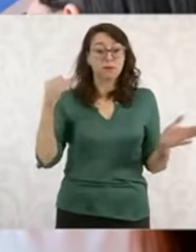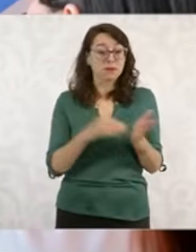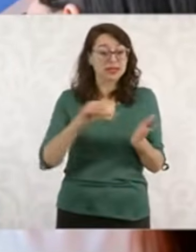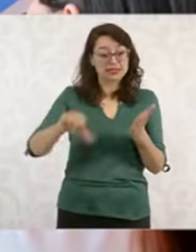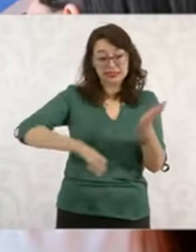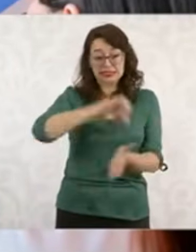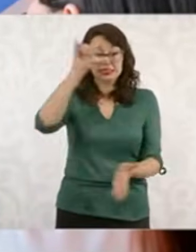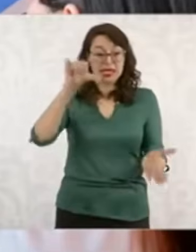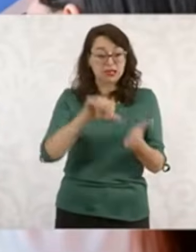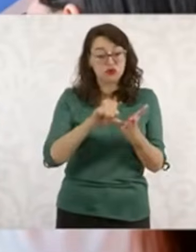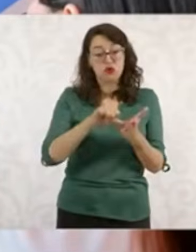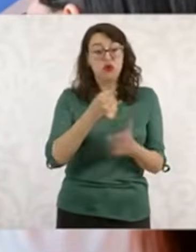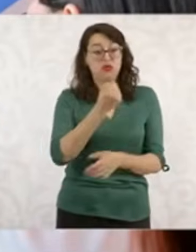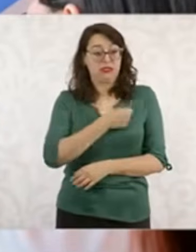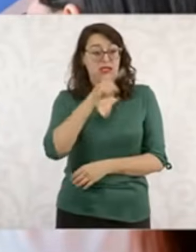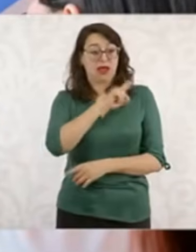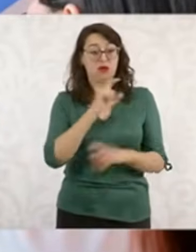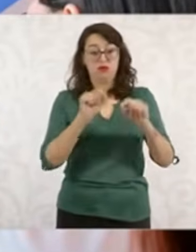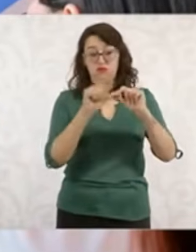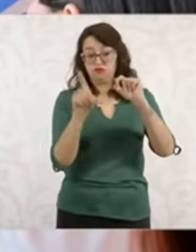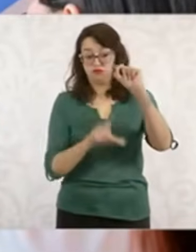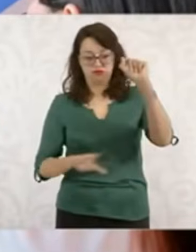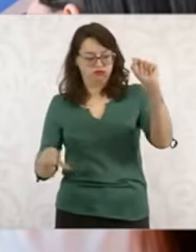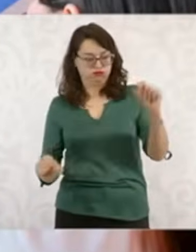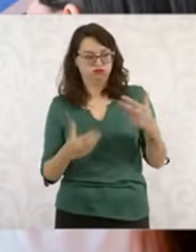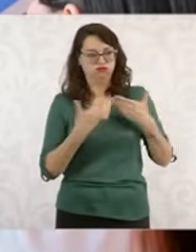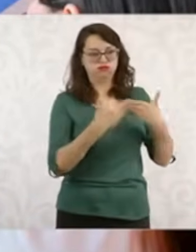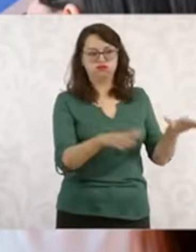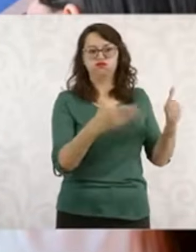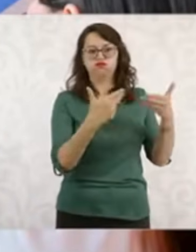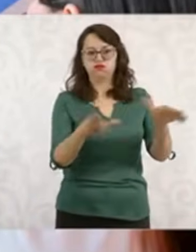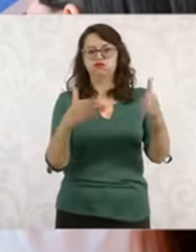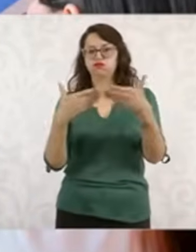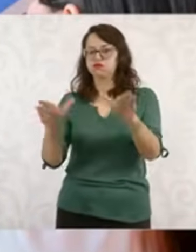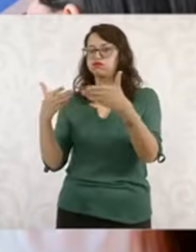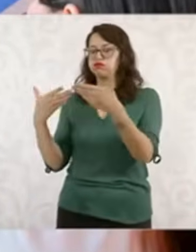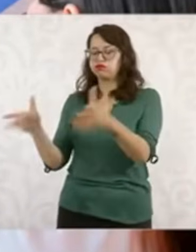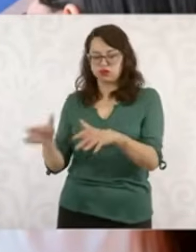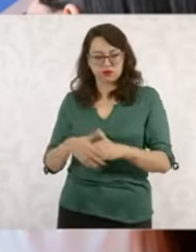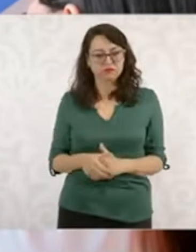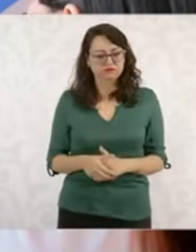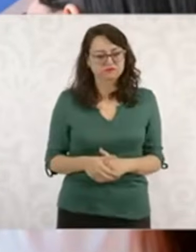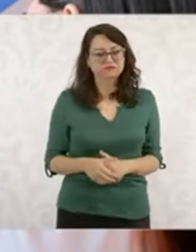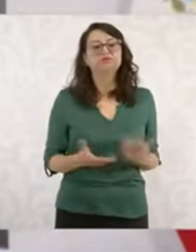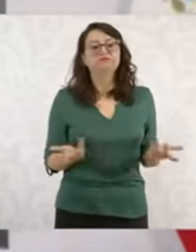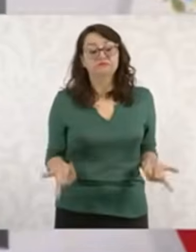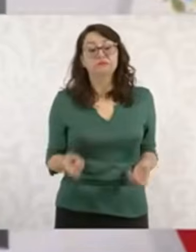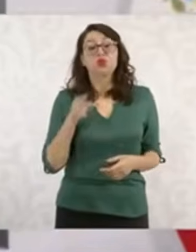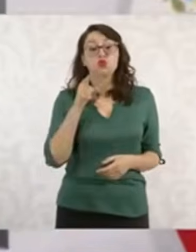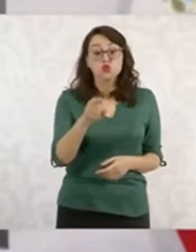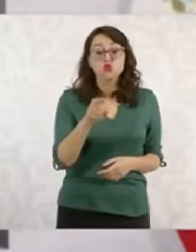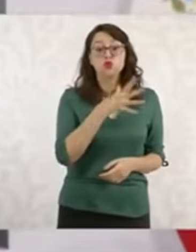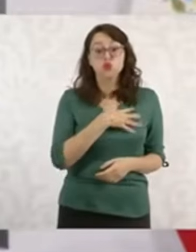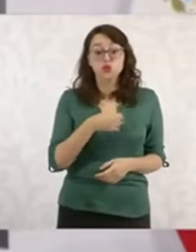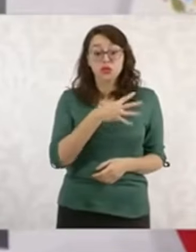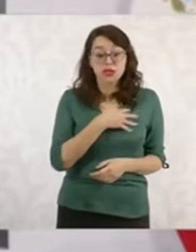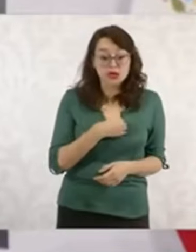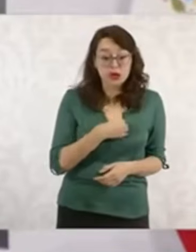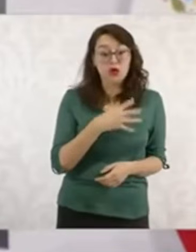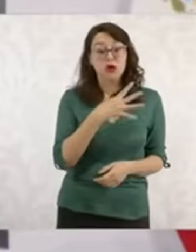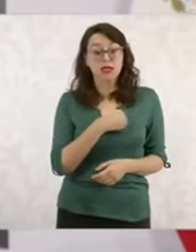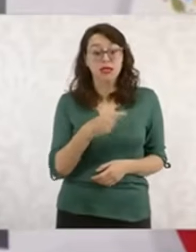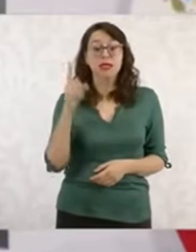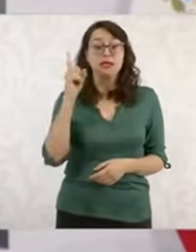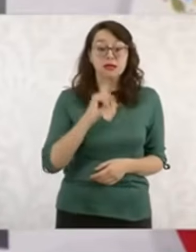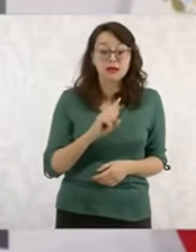el país para garantizar el acceso. Para tranquilidad de las familias, si tu hijo o hija